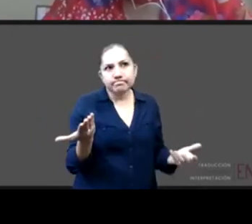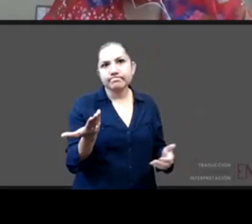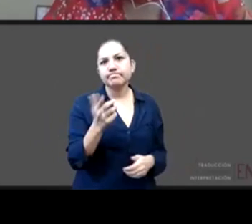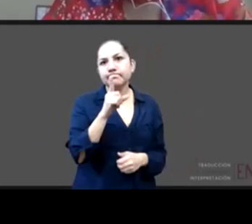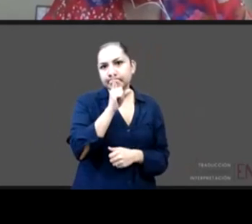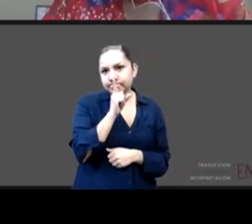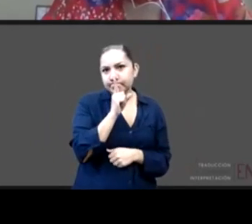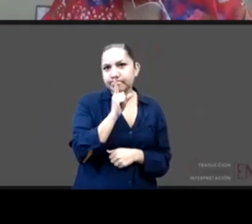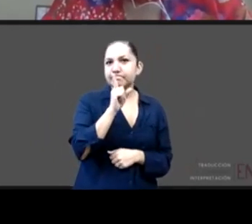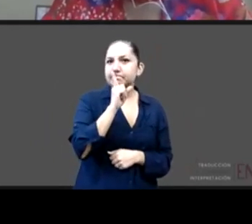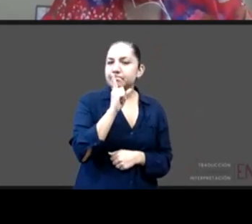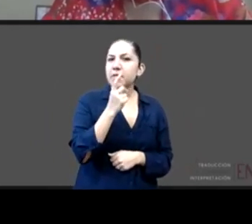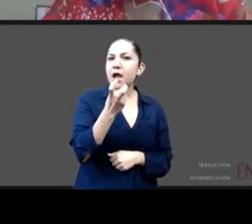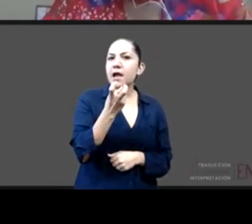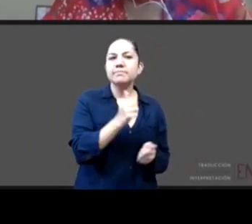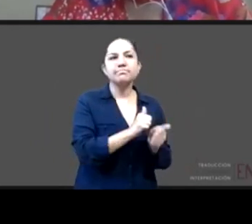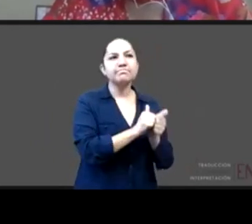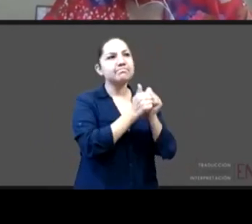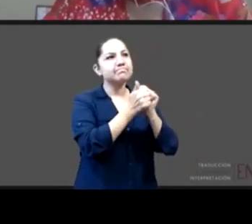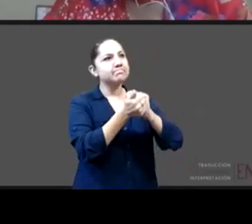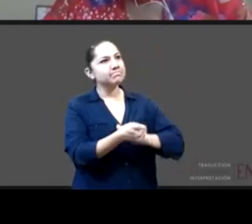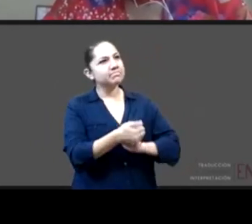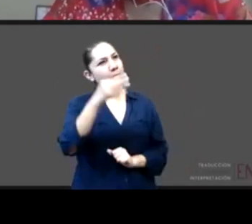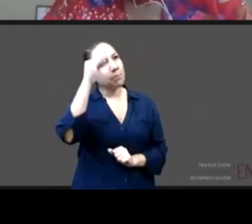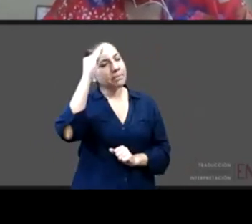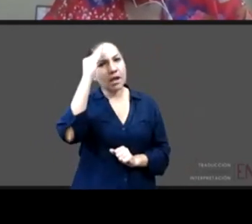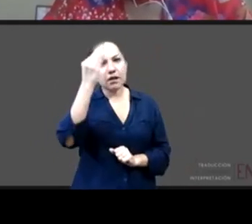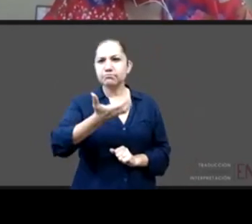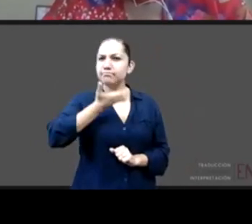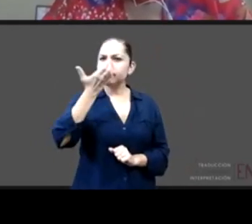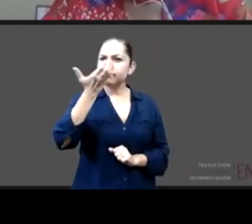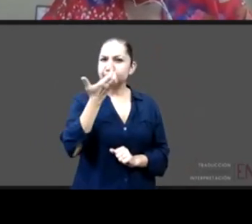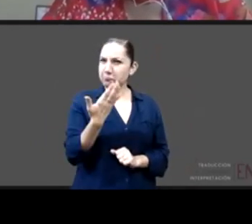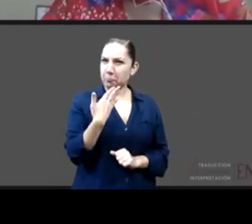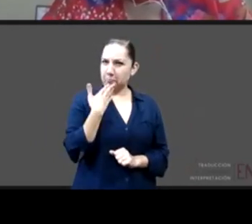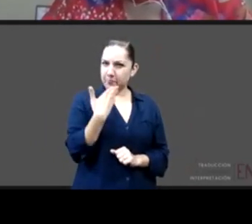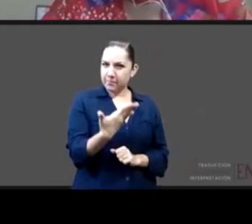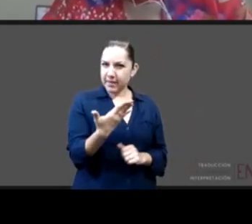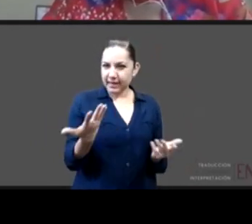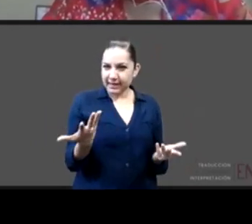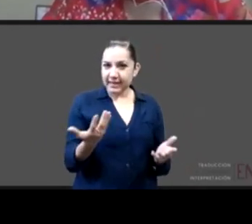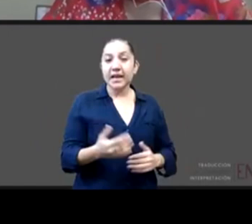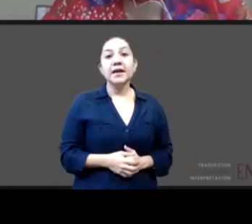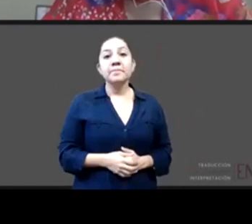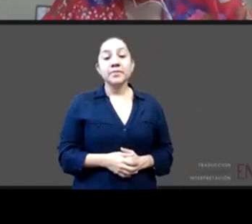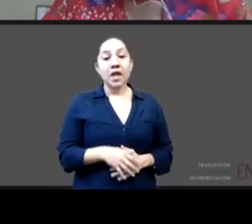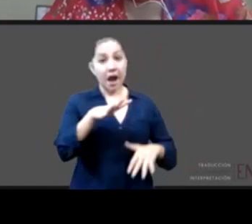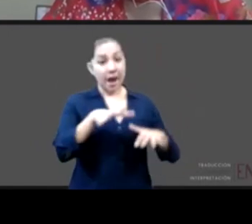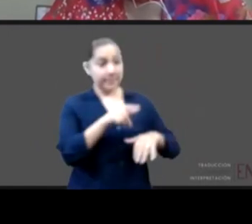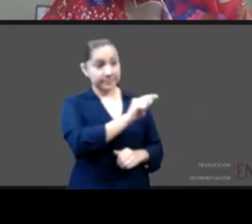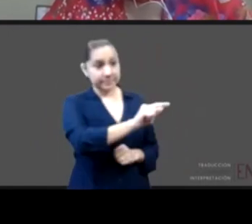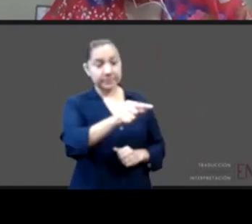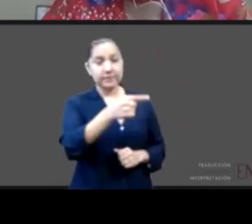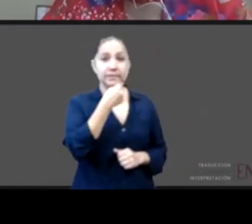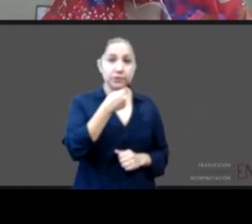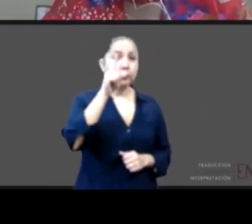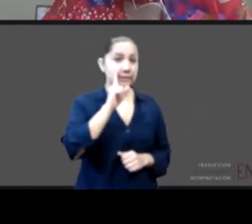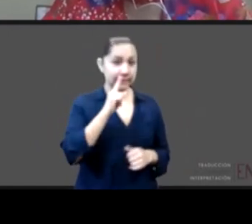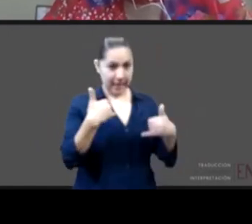sabemos que las distintas formas de violencias que se ejercen contra niños, niñas y adolescentes